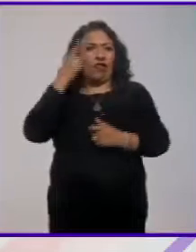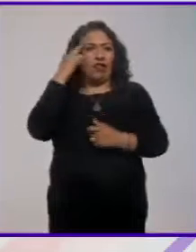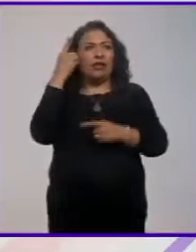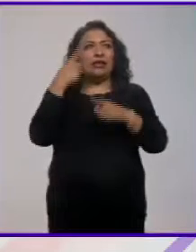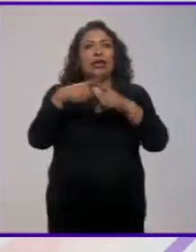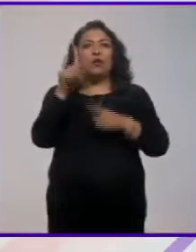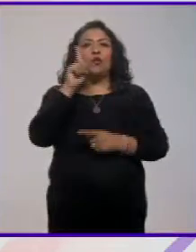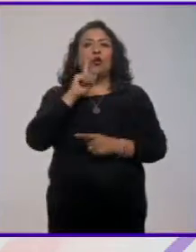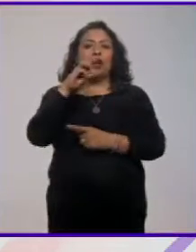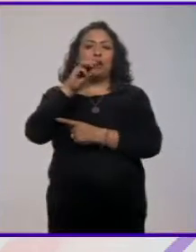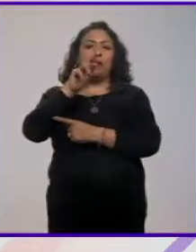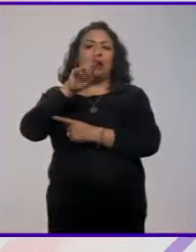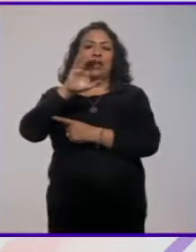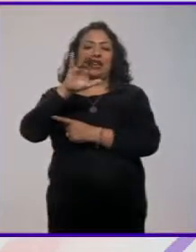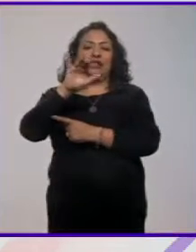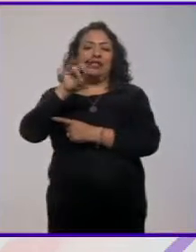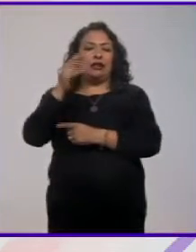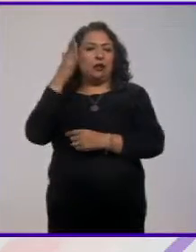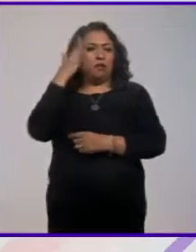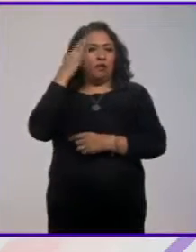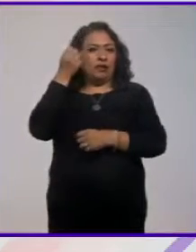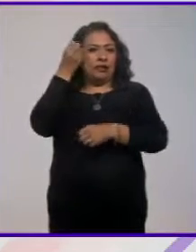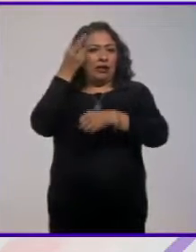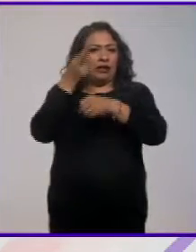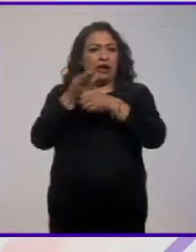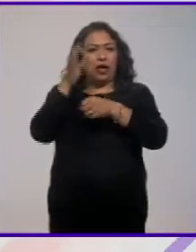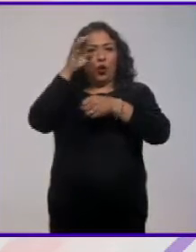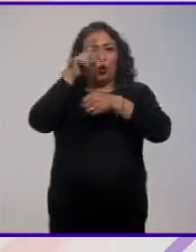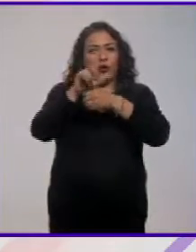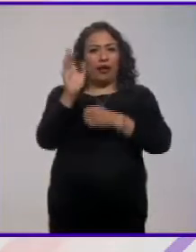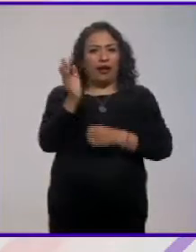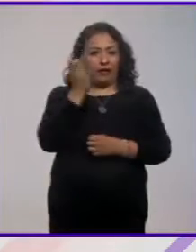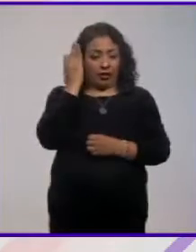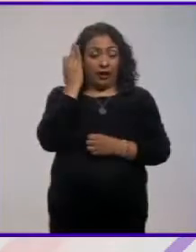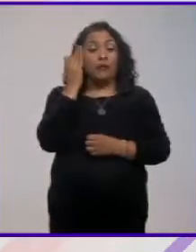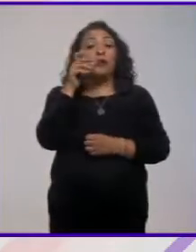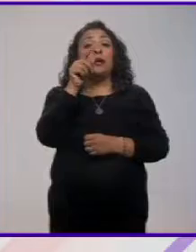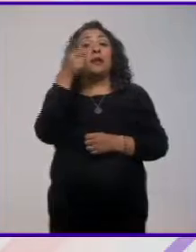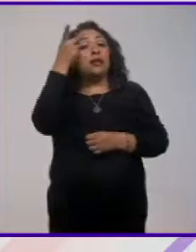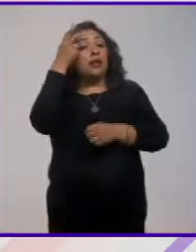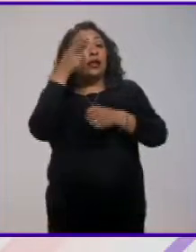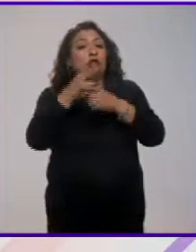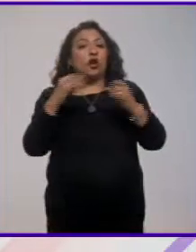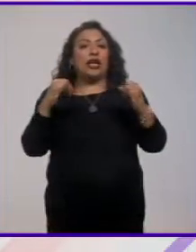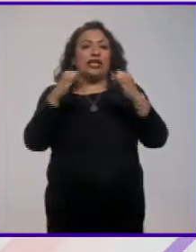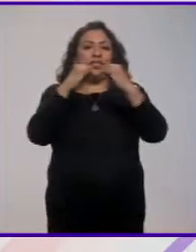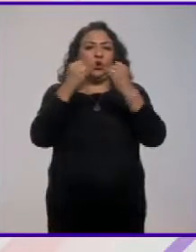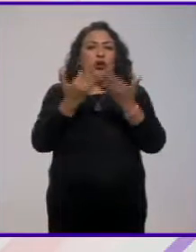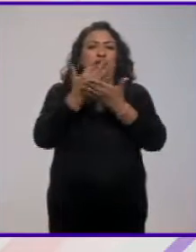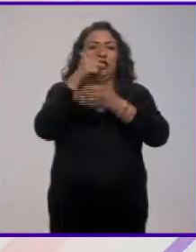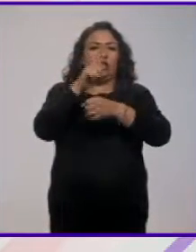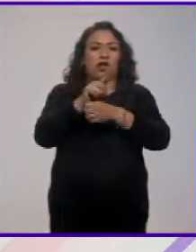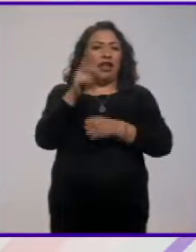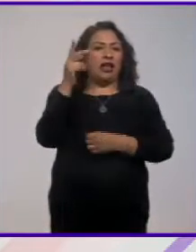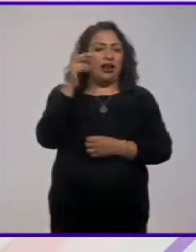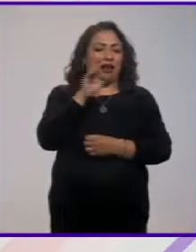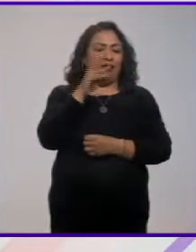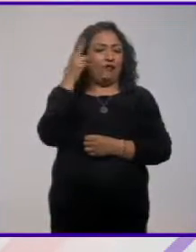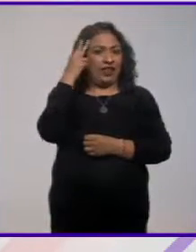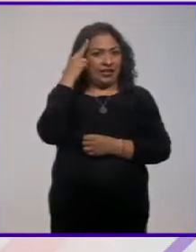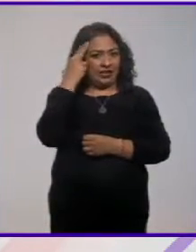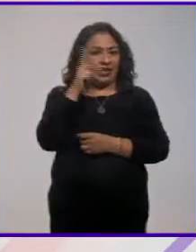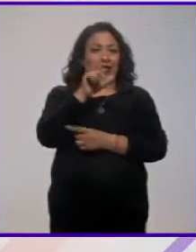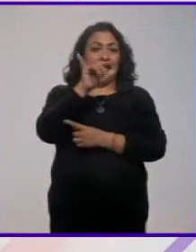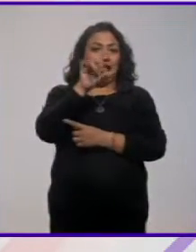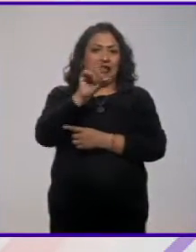María Cristina García Cepeda, titular de la Secretaría de Cultura Federal, y de la directora del Instituto Nacional de Bellas Artes, Lidia